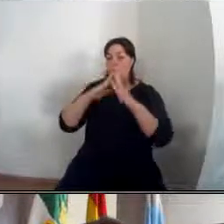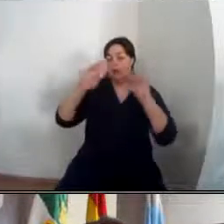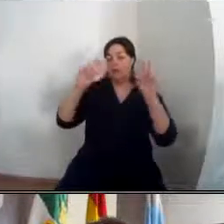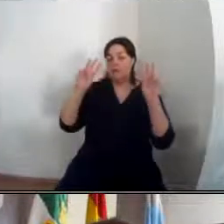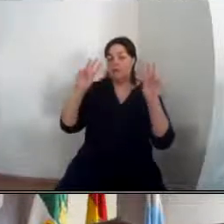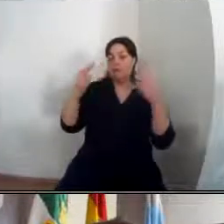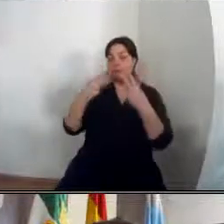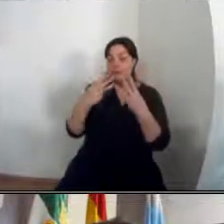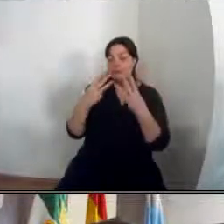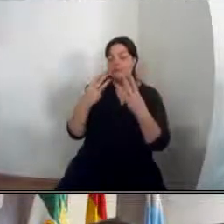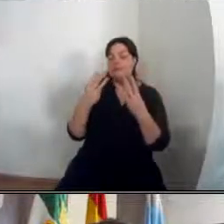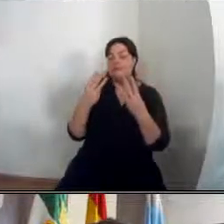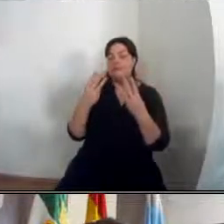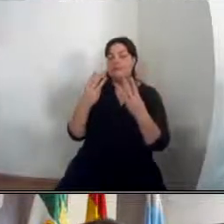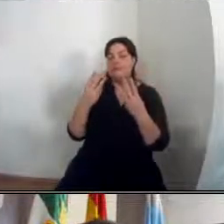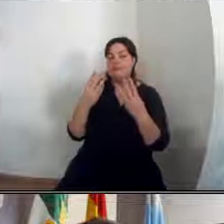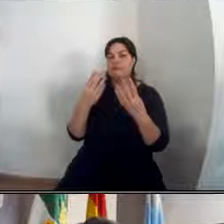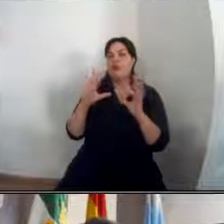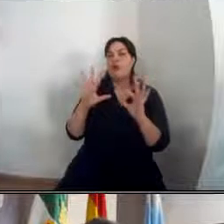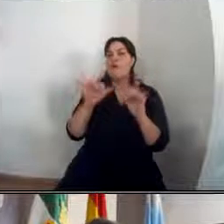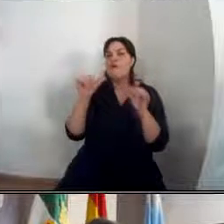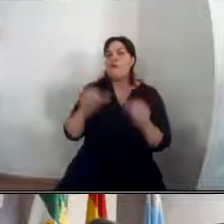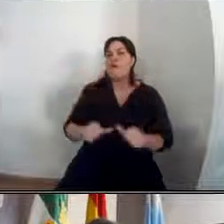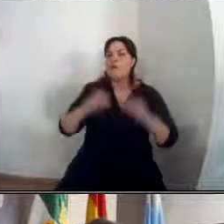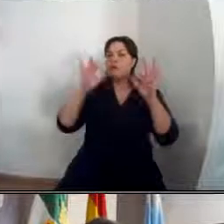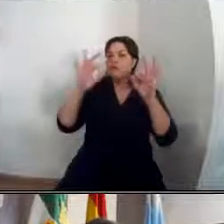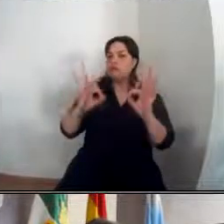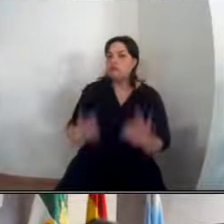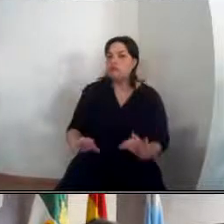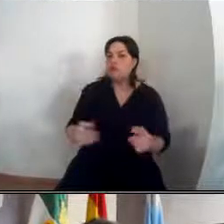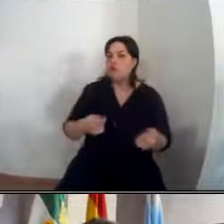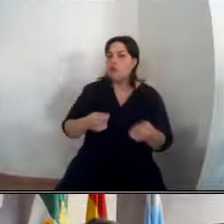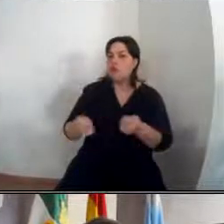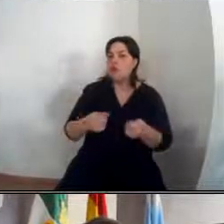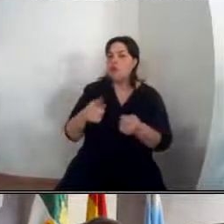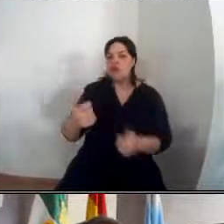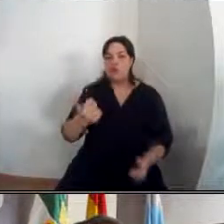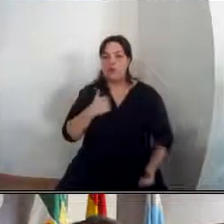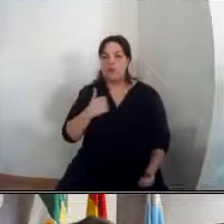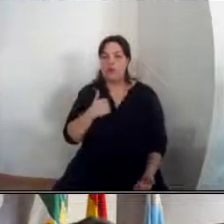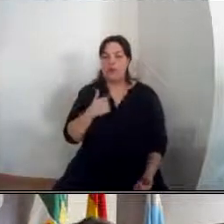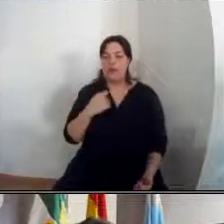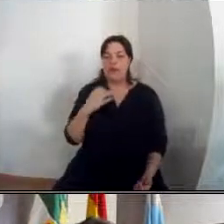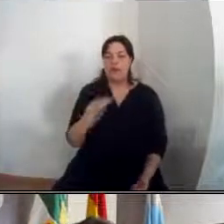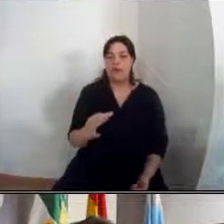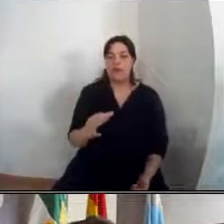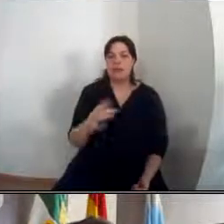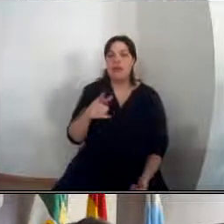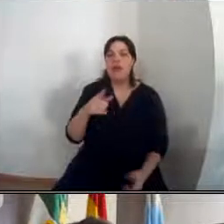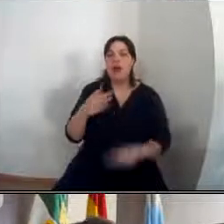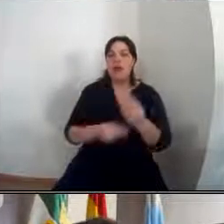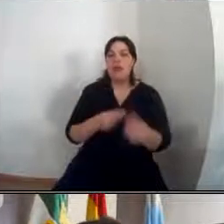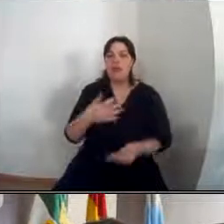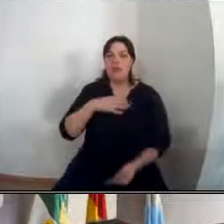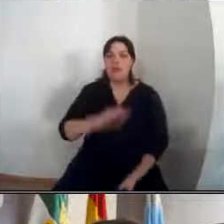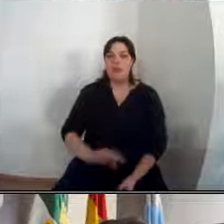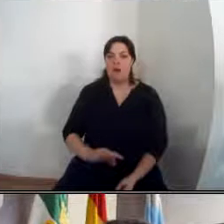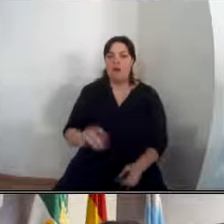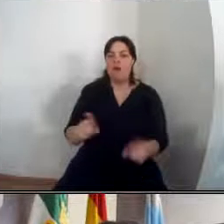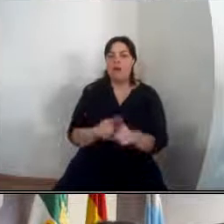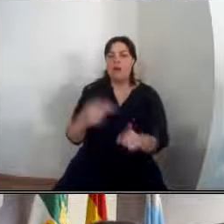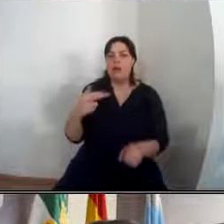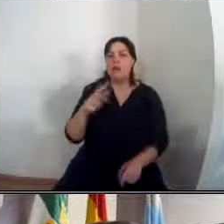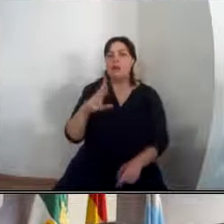crisis de una forma ordenada, regulada, puede ser una oportunidad. Y eso se puede hacer, como bien decía Charo, desde